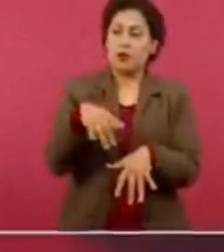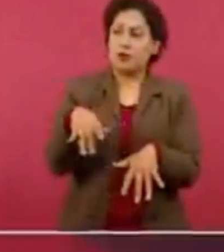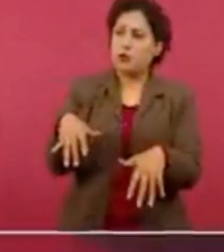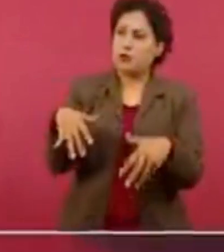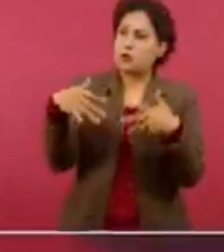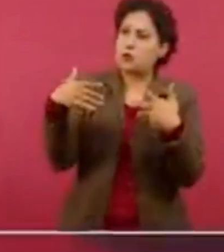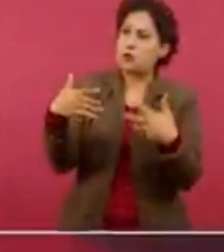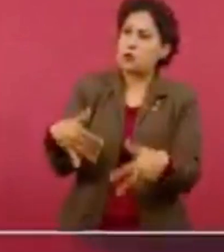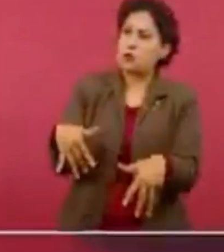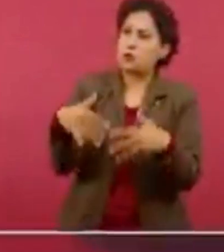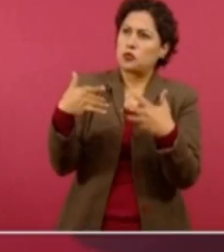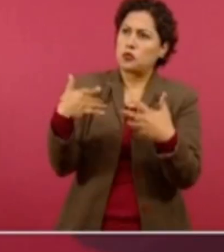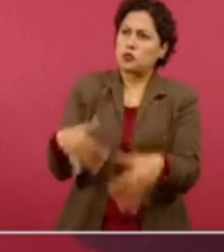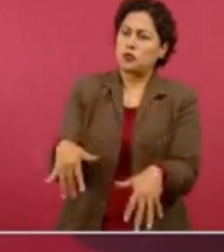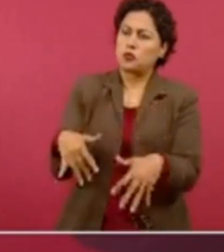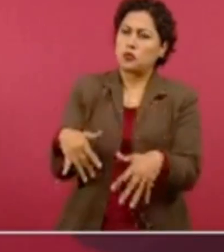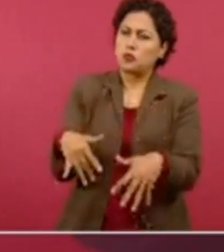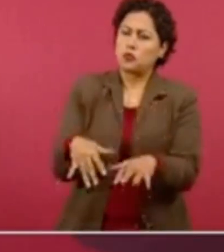importante obra.